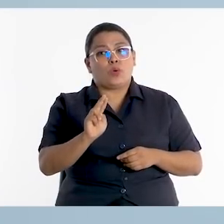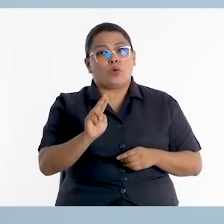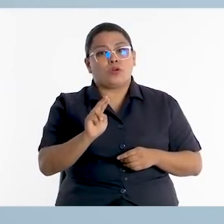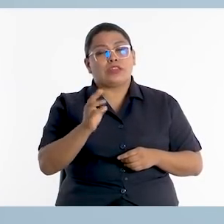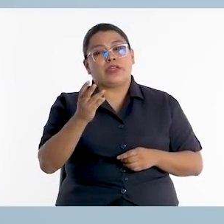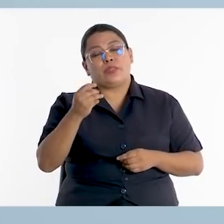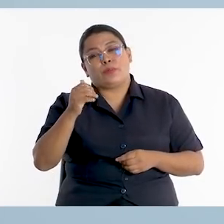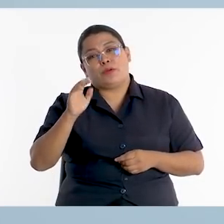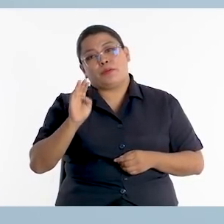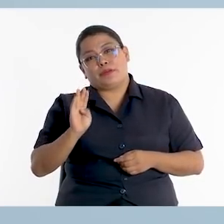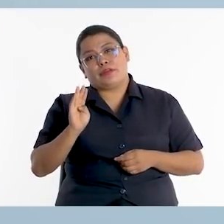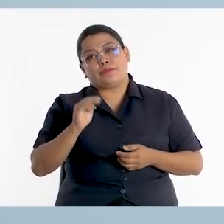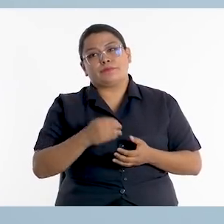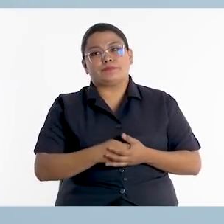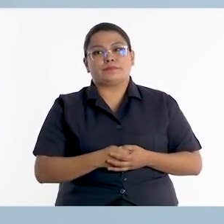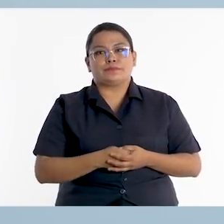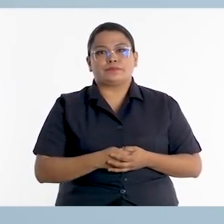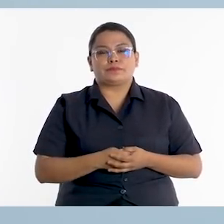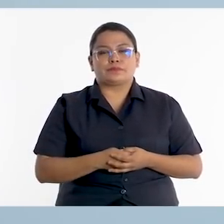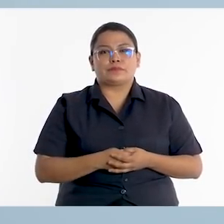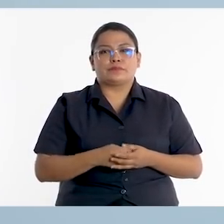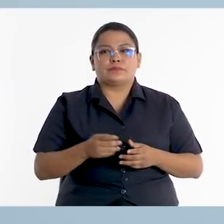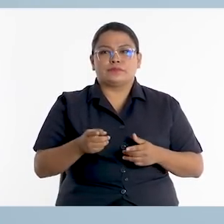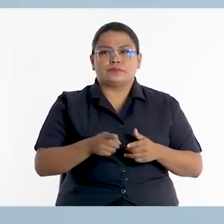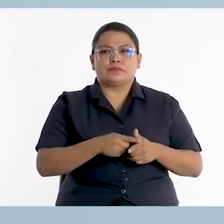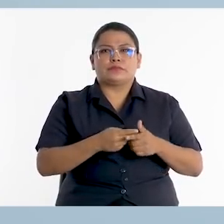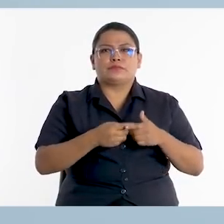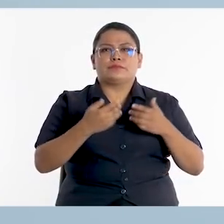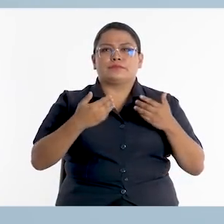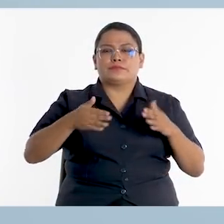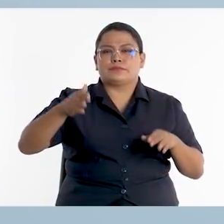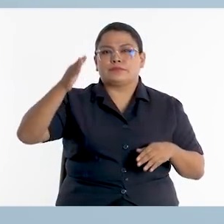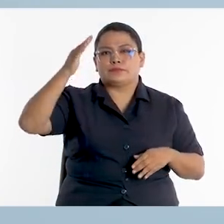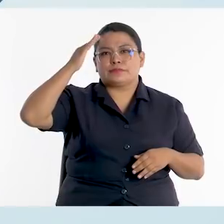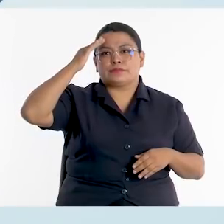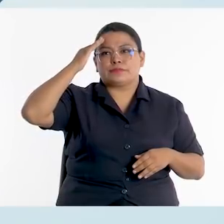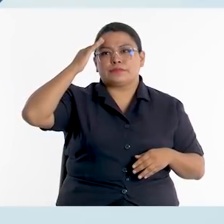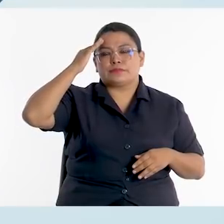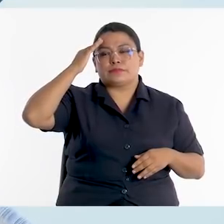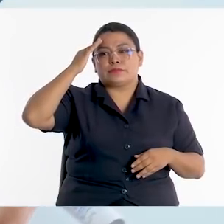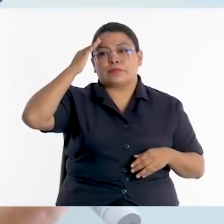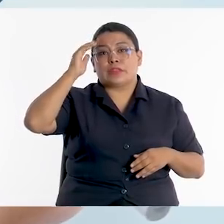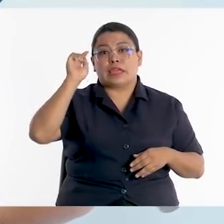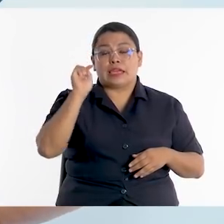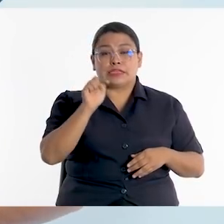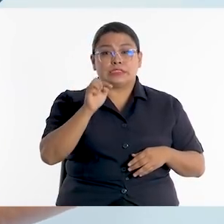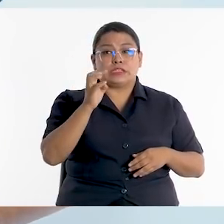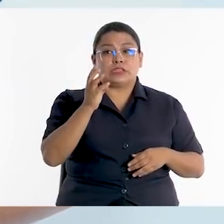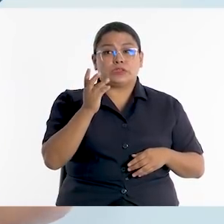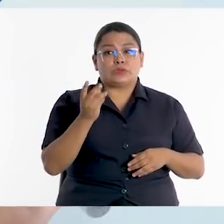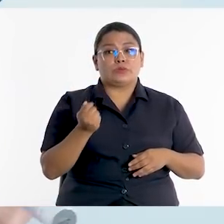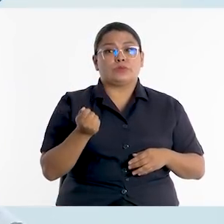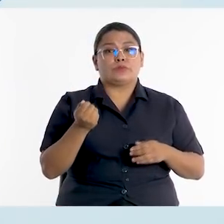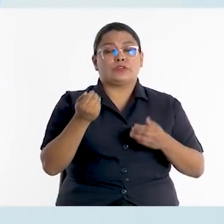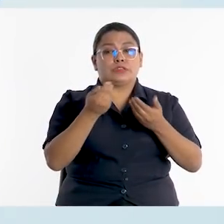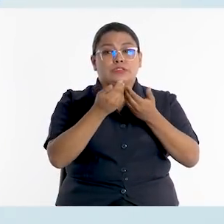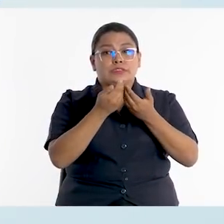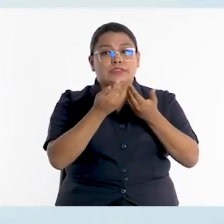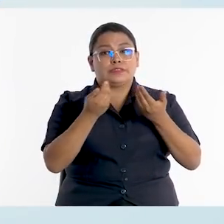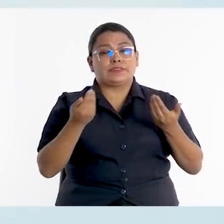cantidad B. En este caso ya hemos conocido que para encontrar ese valor tendríamos que